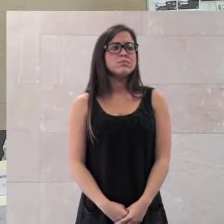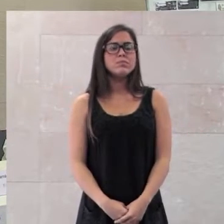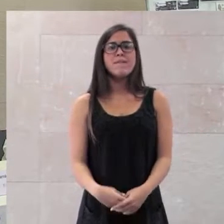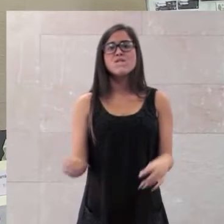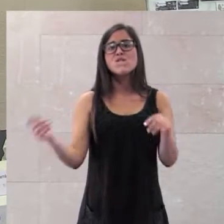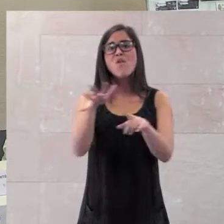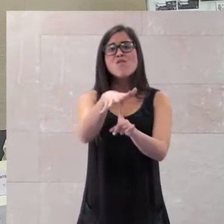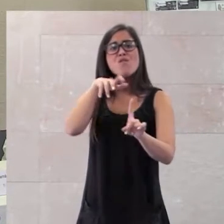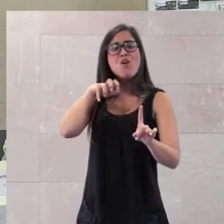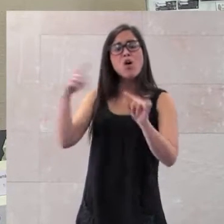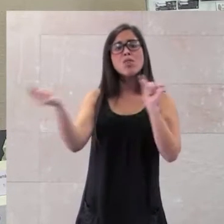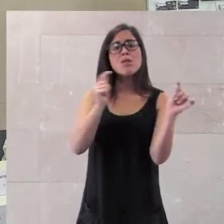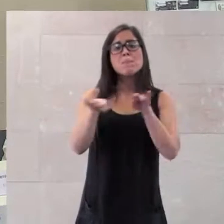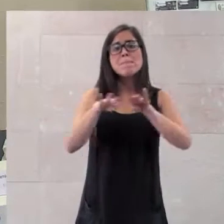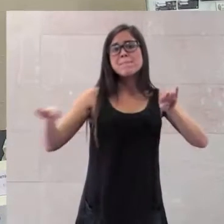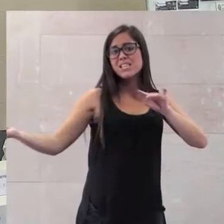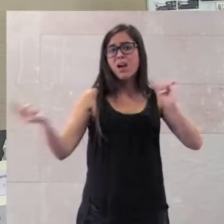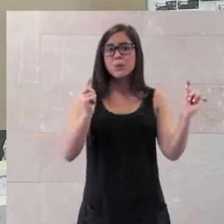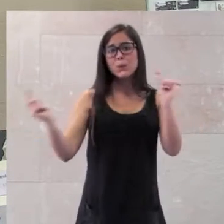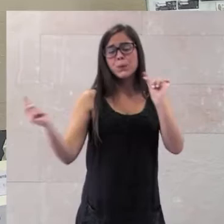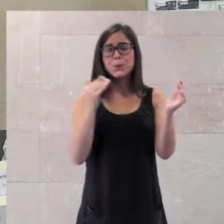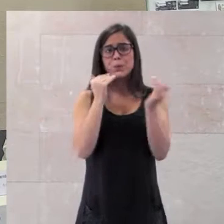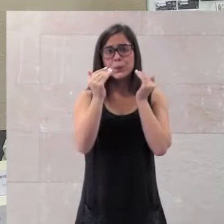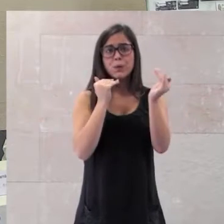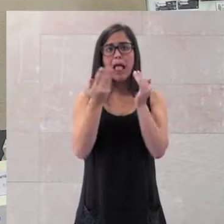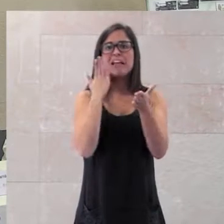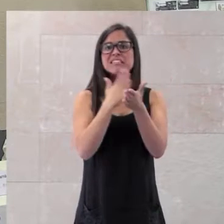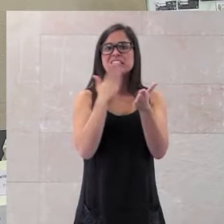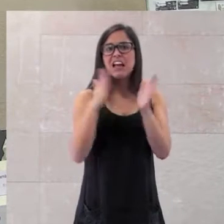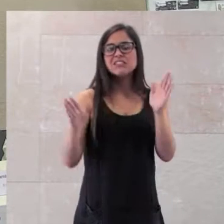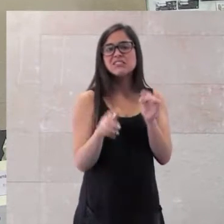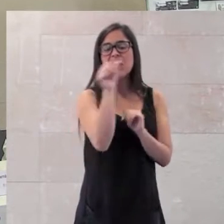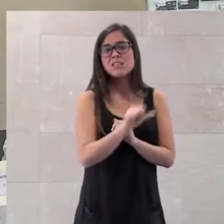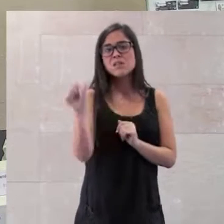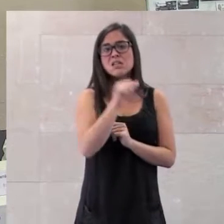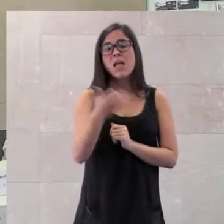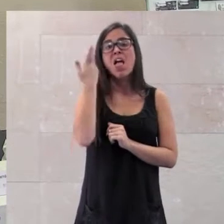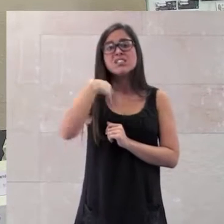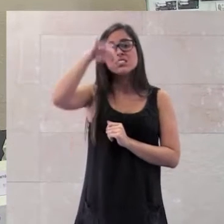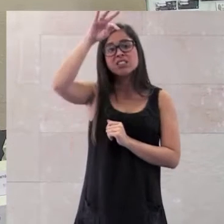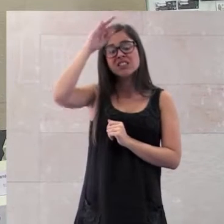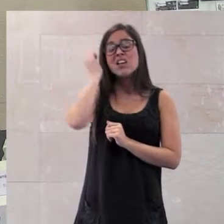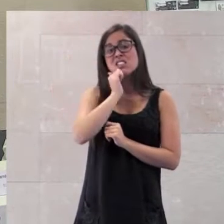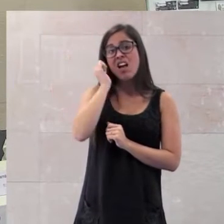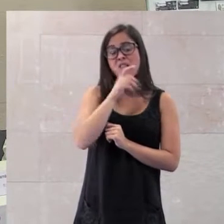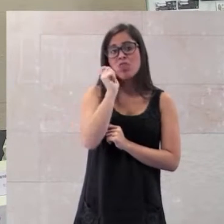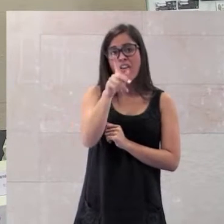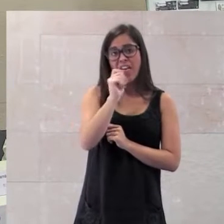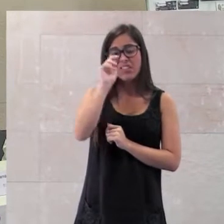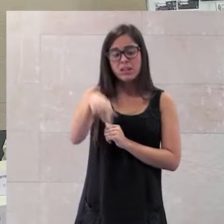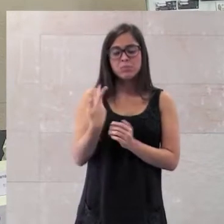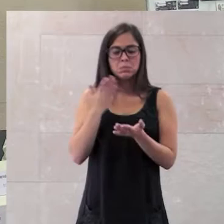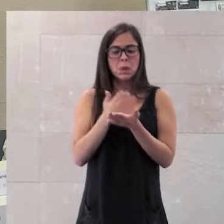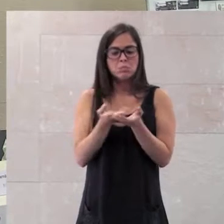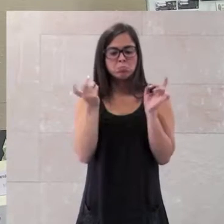foros de debate, mesas redondas. Hay clases durante la semana y actividades los sábados también más de una vez para